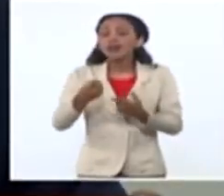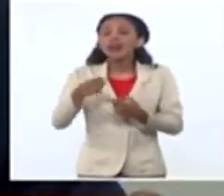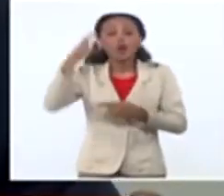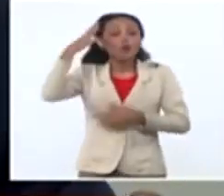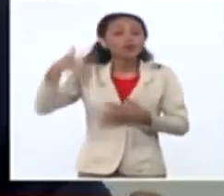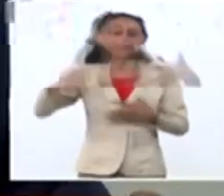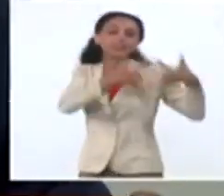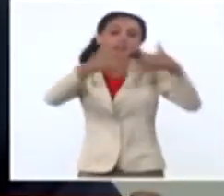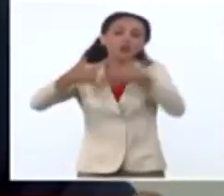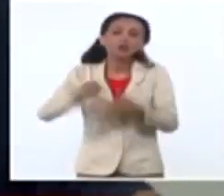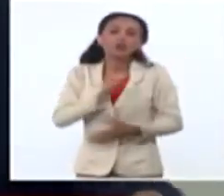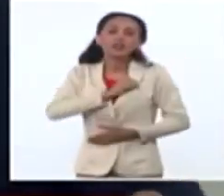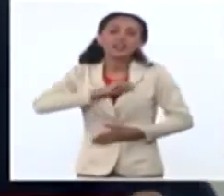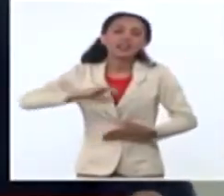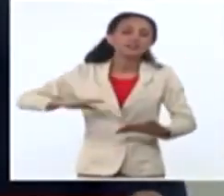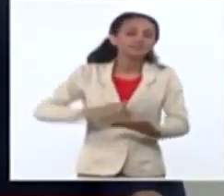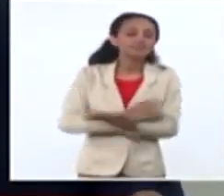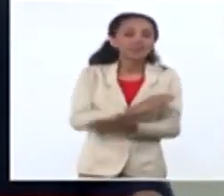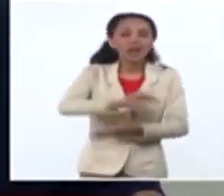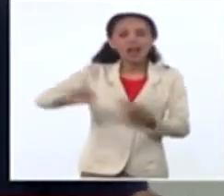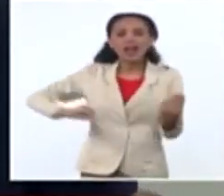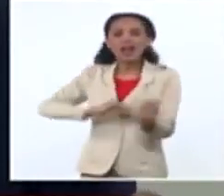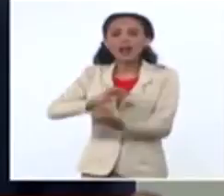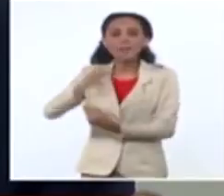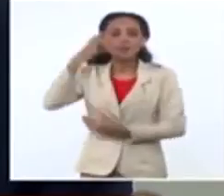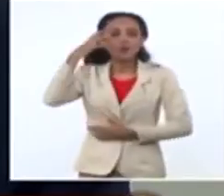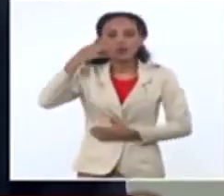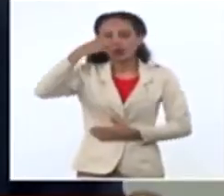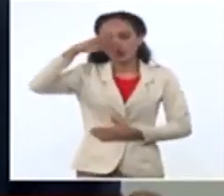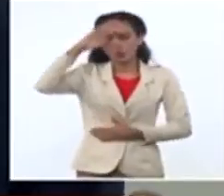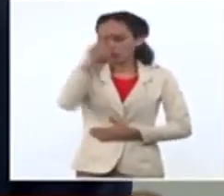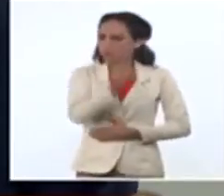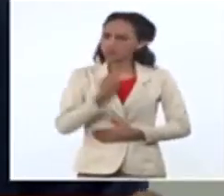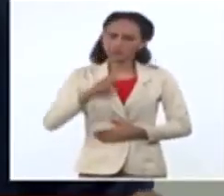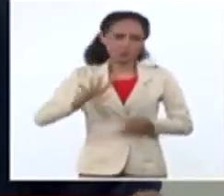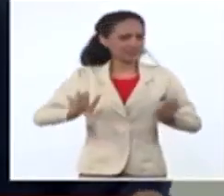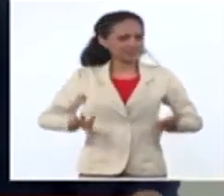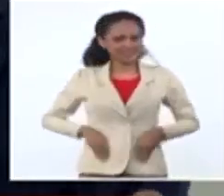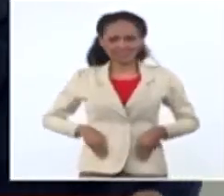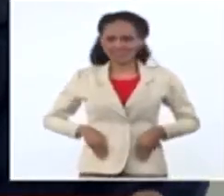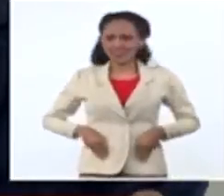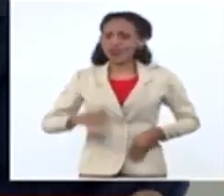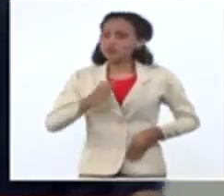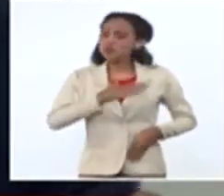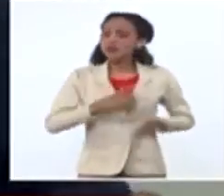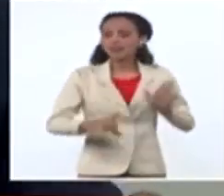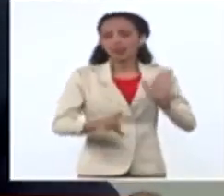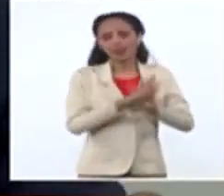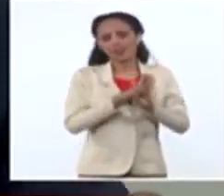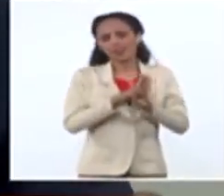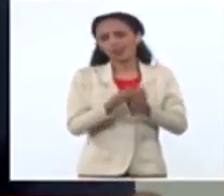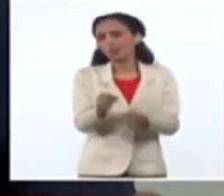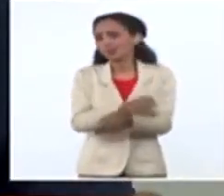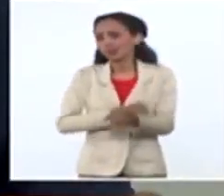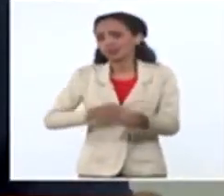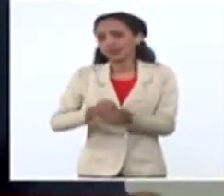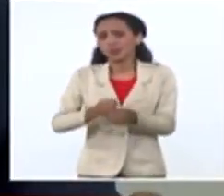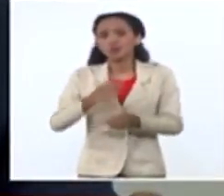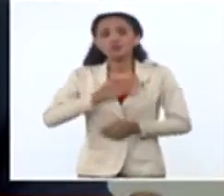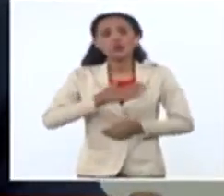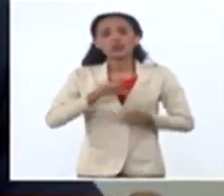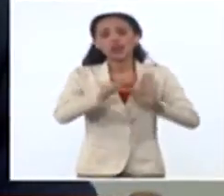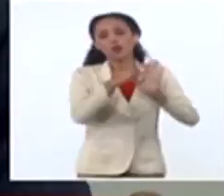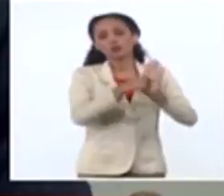lo permitiremos. Utilizaremos nuestras leyes, nuestra Constitución, en el